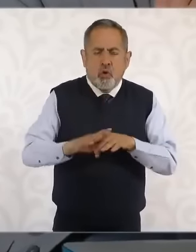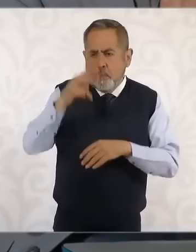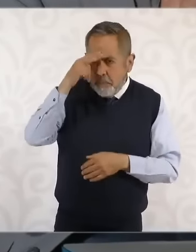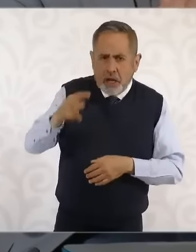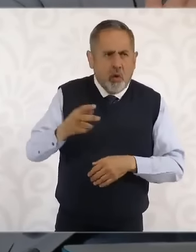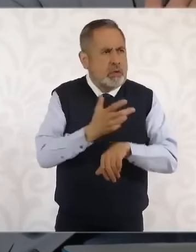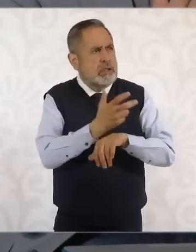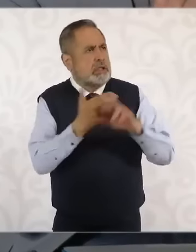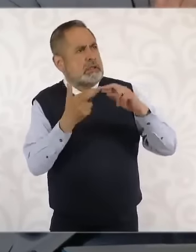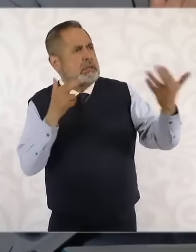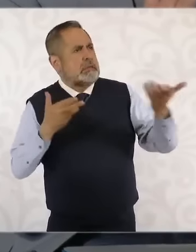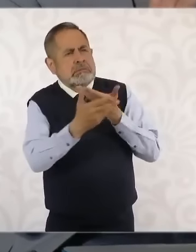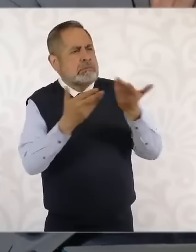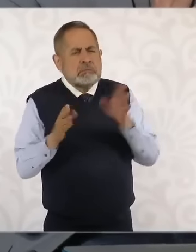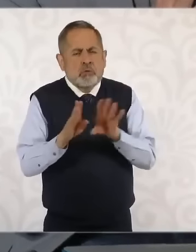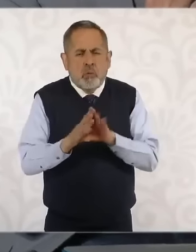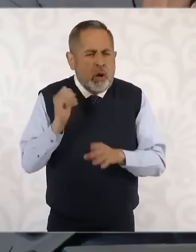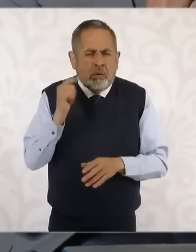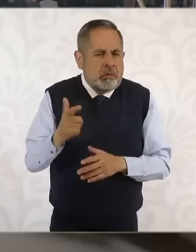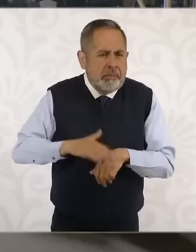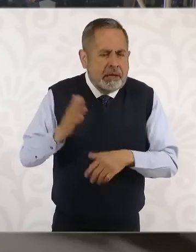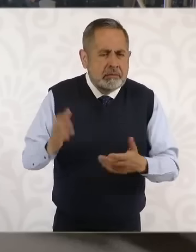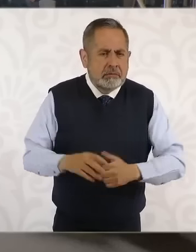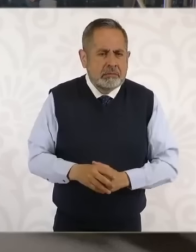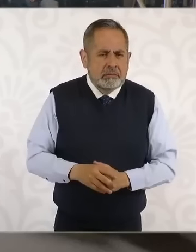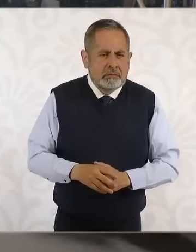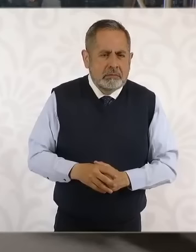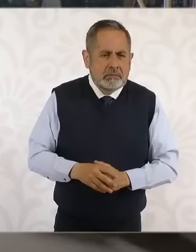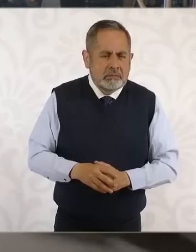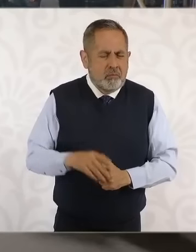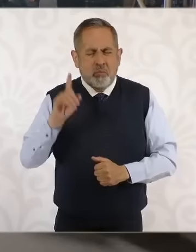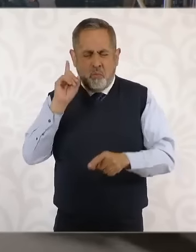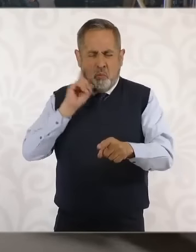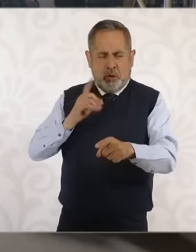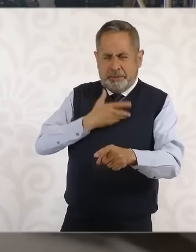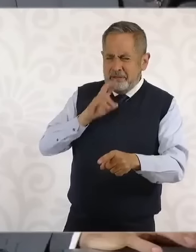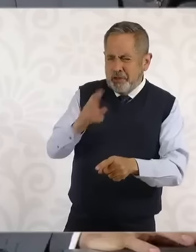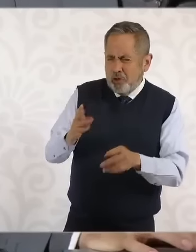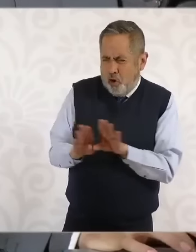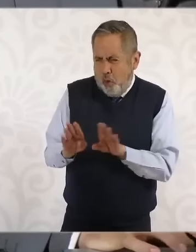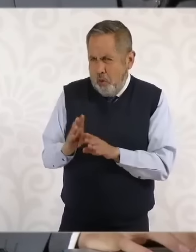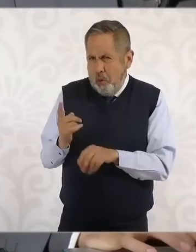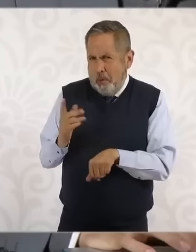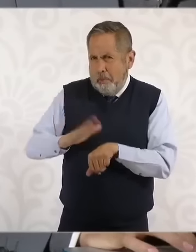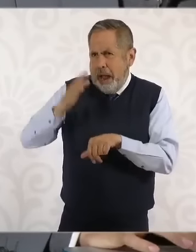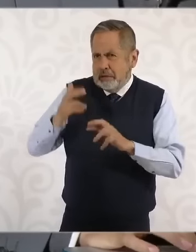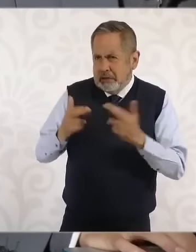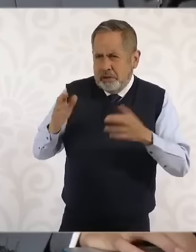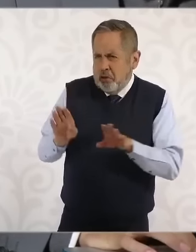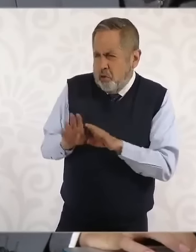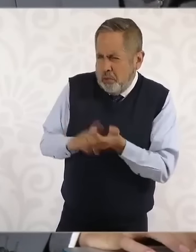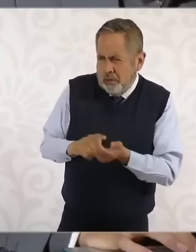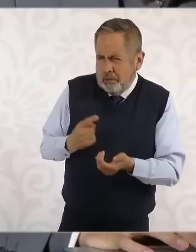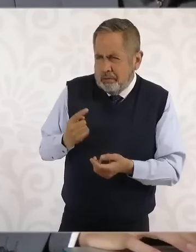México y ese país. ¿Cómo qué implicaciones? Sí, en lo que tiene que ver con la